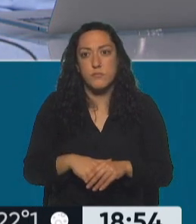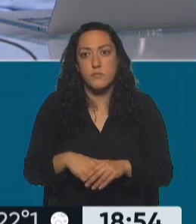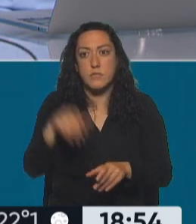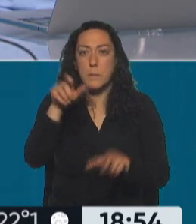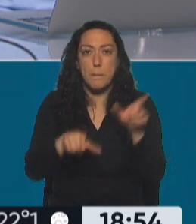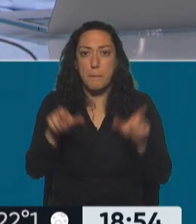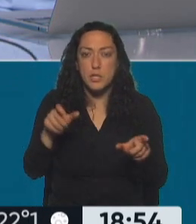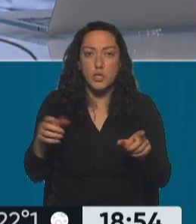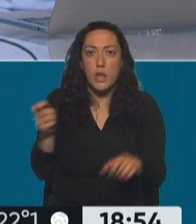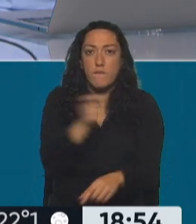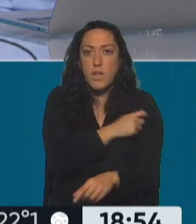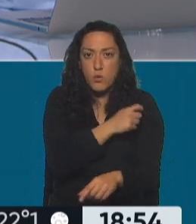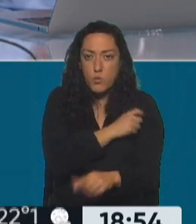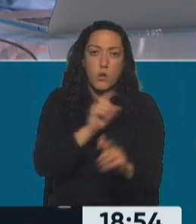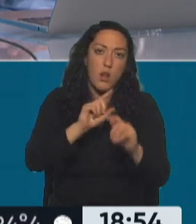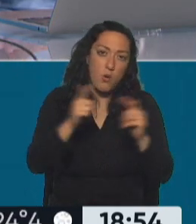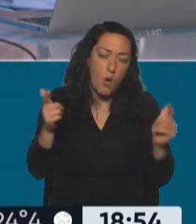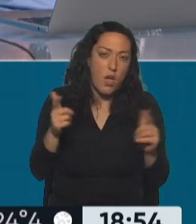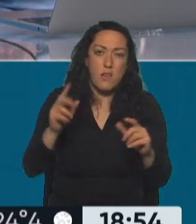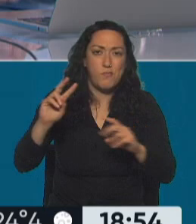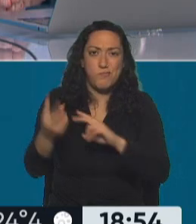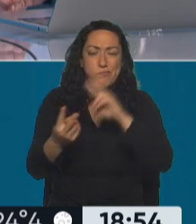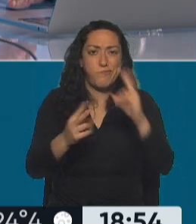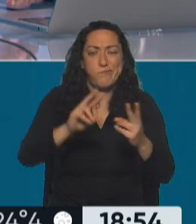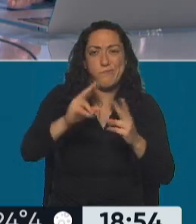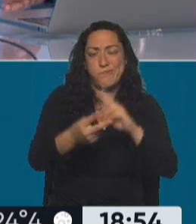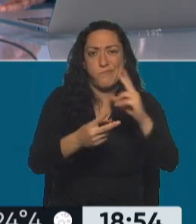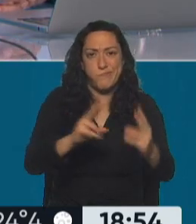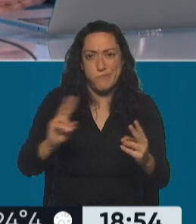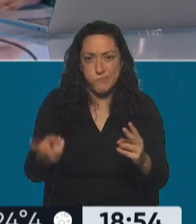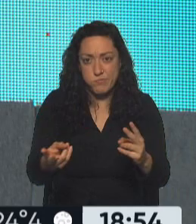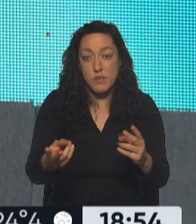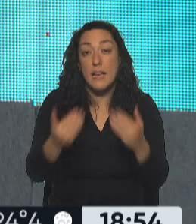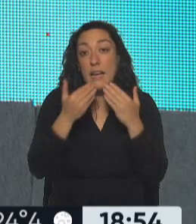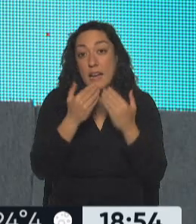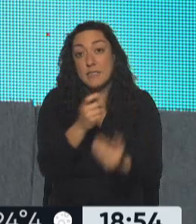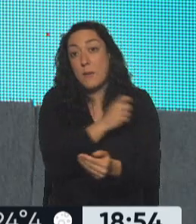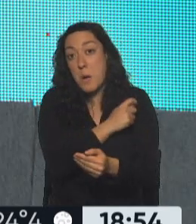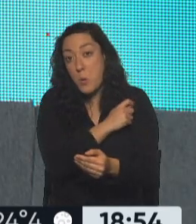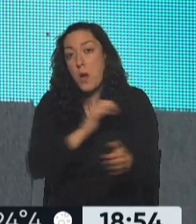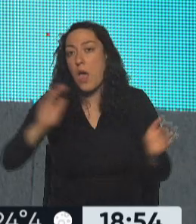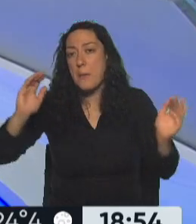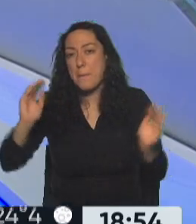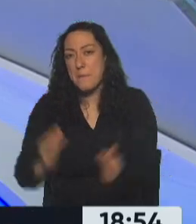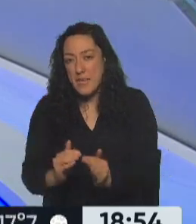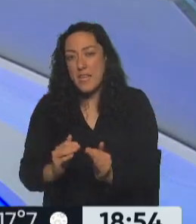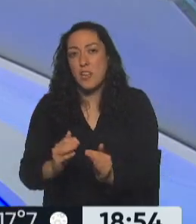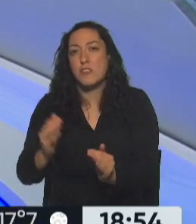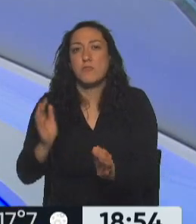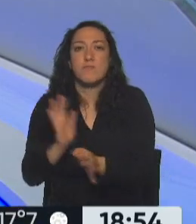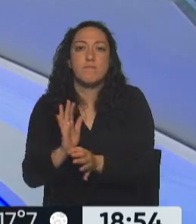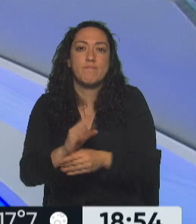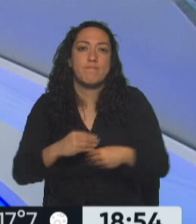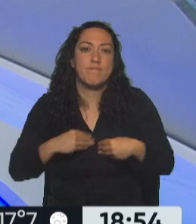estaba vacunada, ¿sí? Que eran mortales en muchos casos. Y esto también se debe a la vacunación. La vacunación ha tenido su buen resultado.